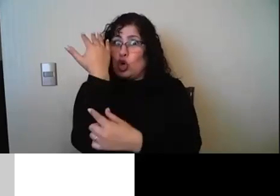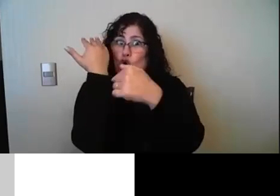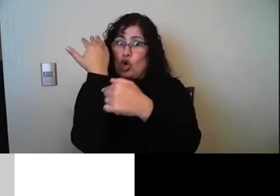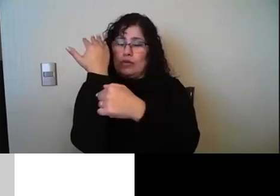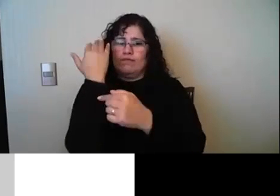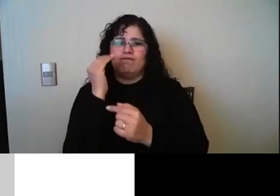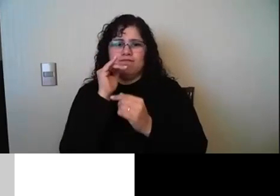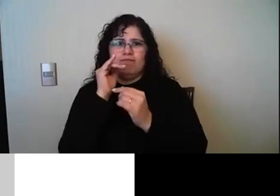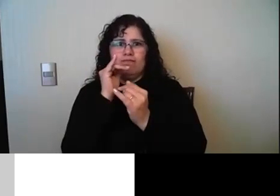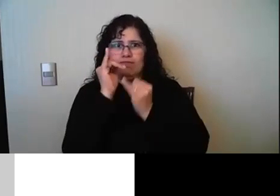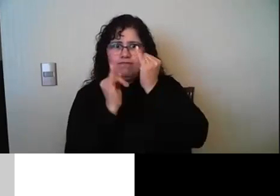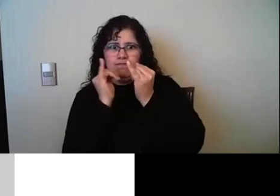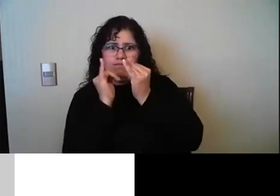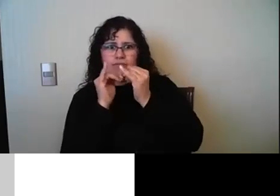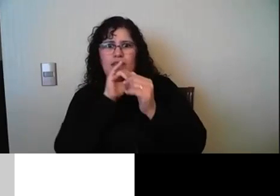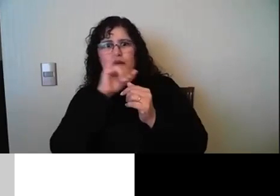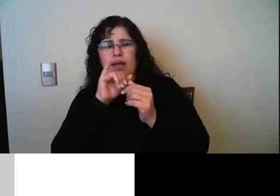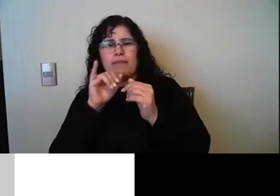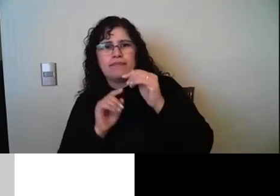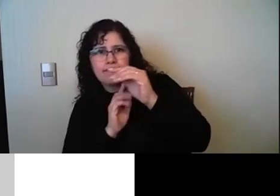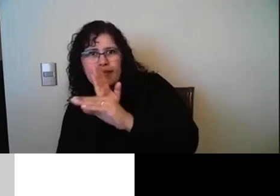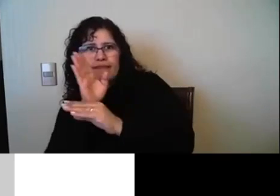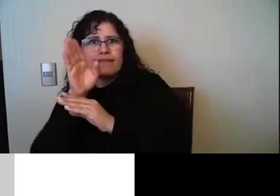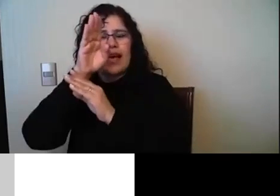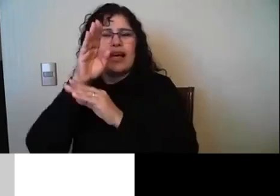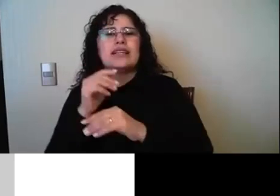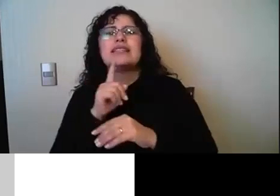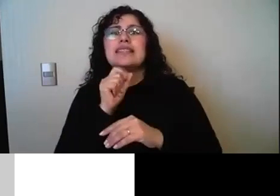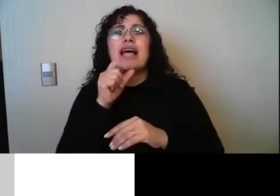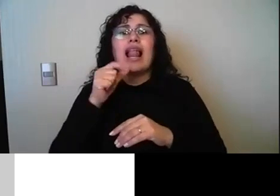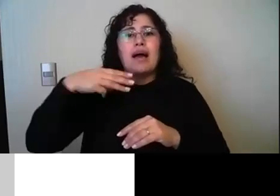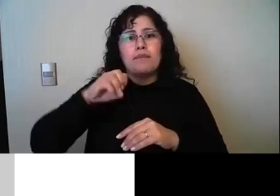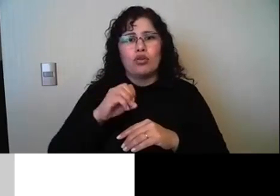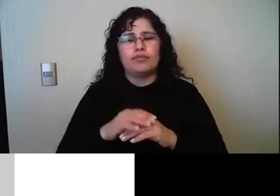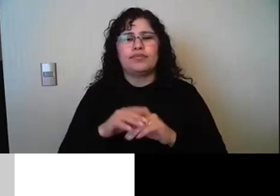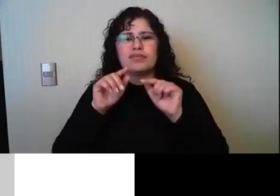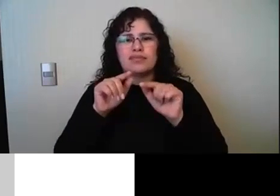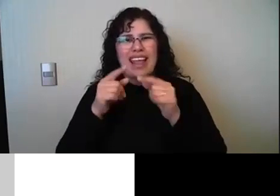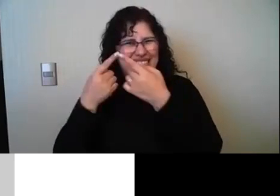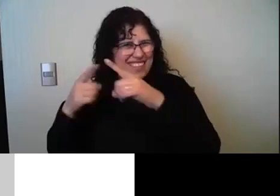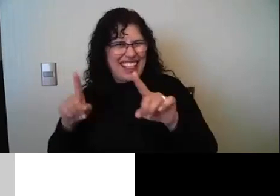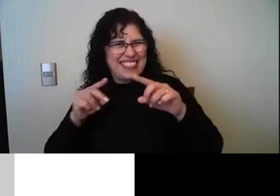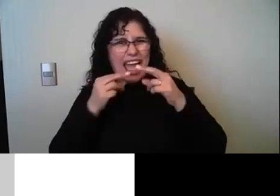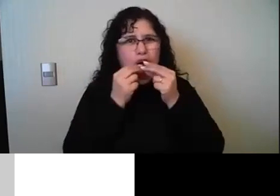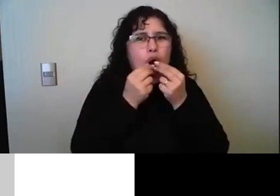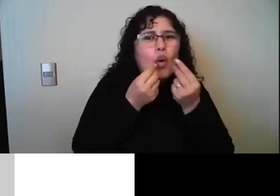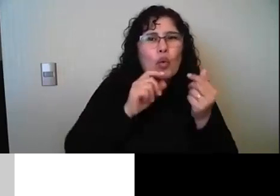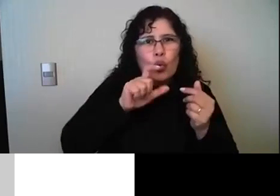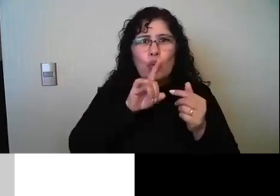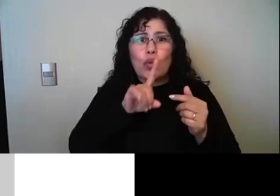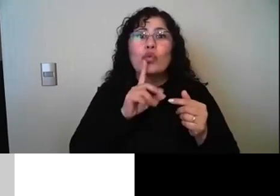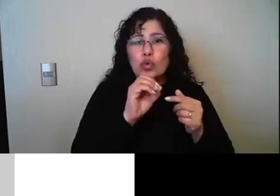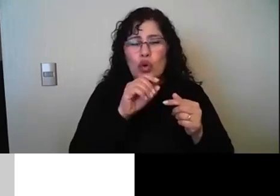Tálamo, en este caso, a diferencia del gusto, es el núcleo ventral lateral.